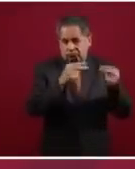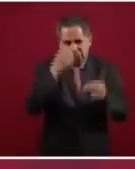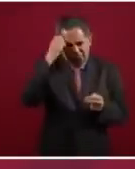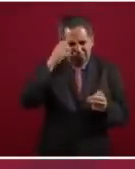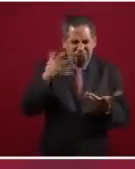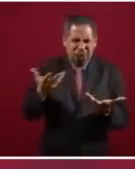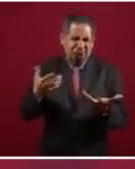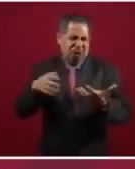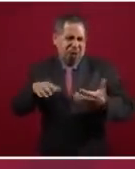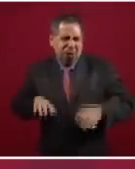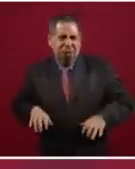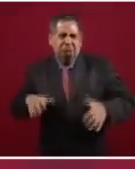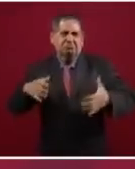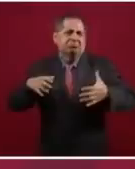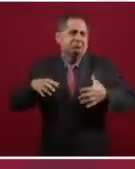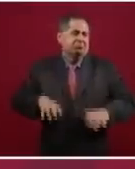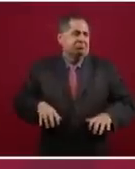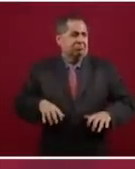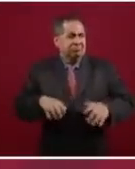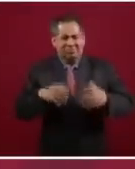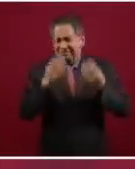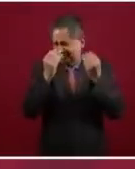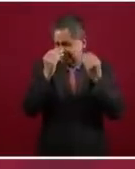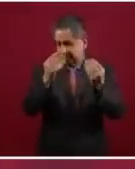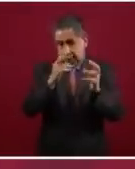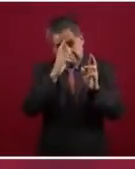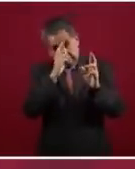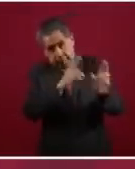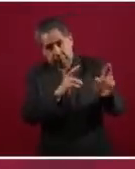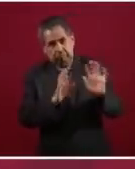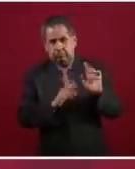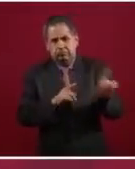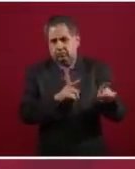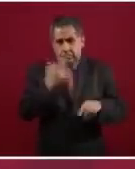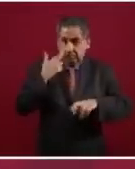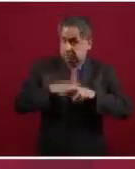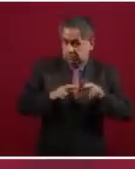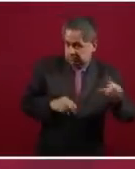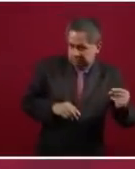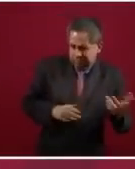ni siquiera pierden su respetabilidad. Ellos no.